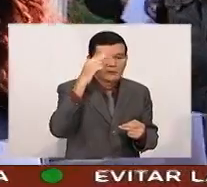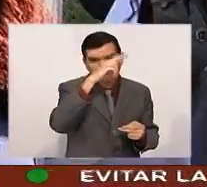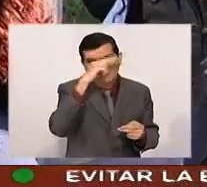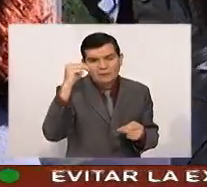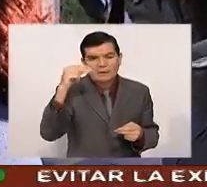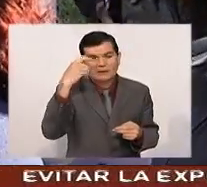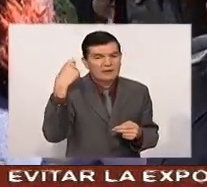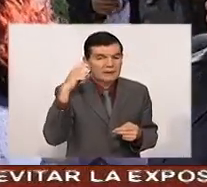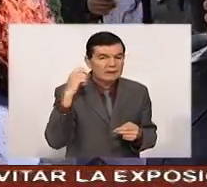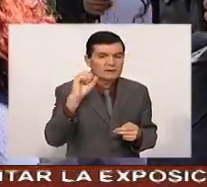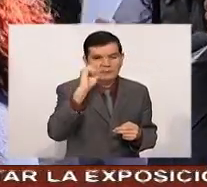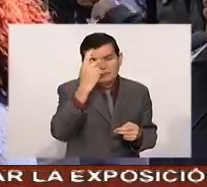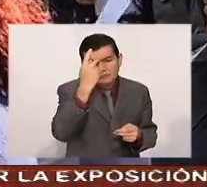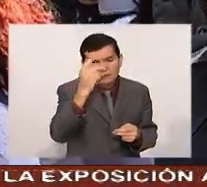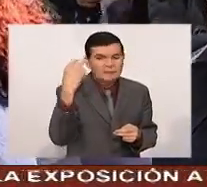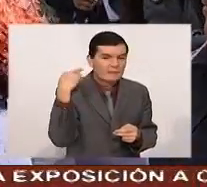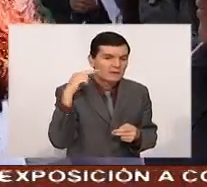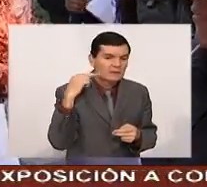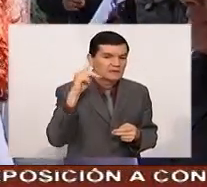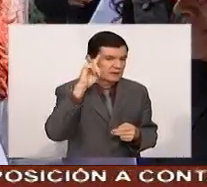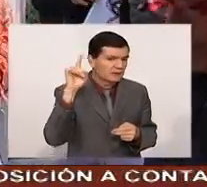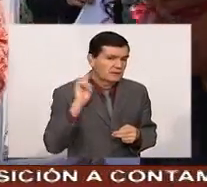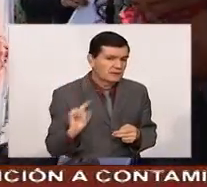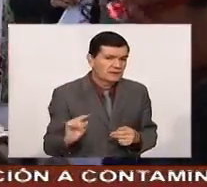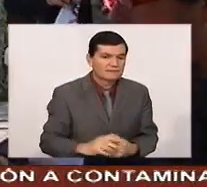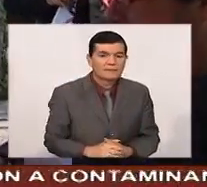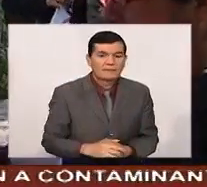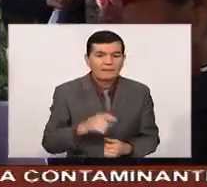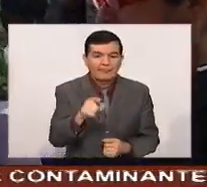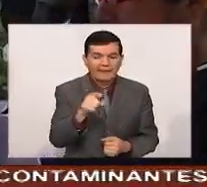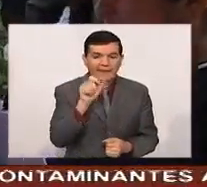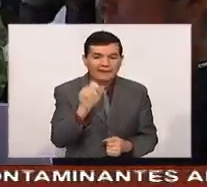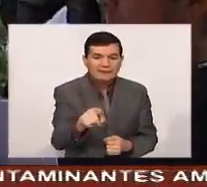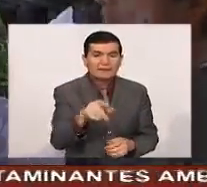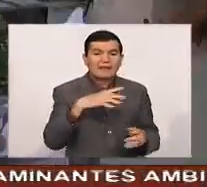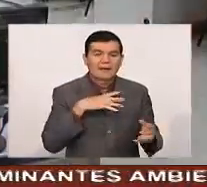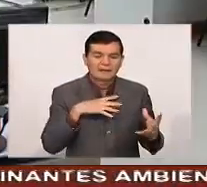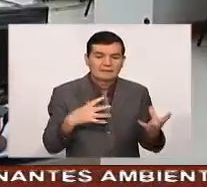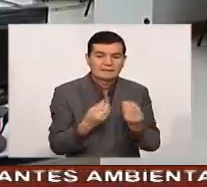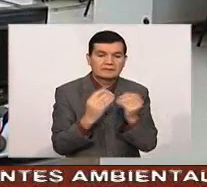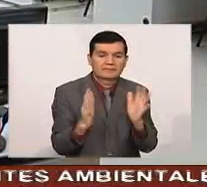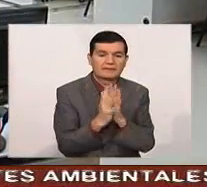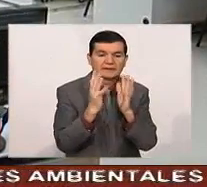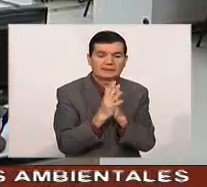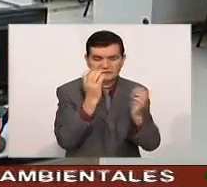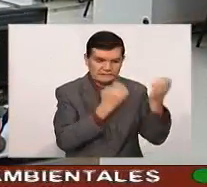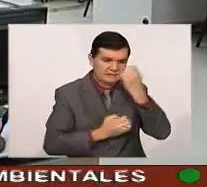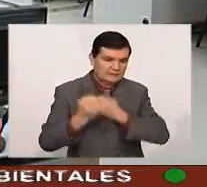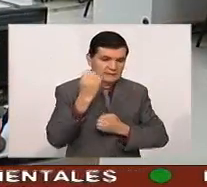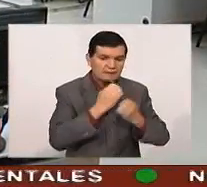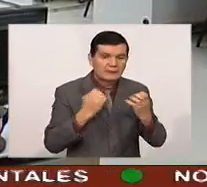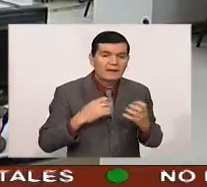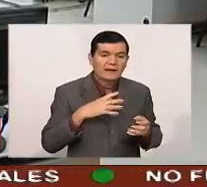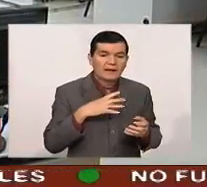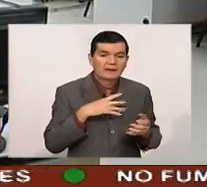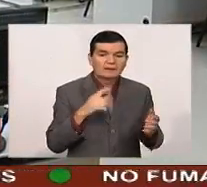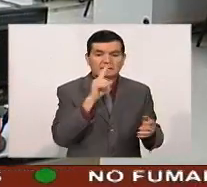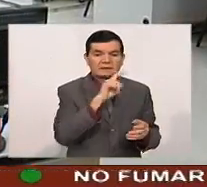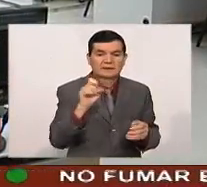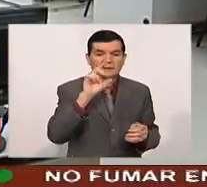Nayarit, Querétaro, San Luis Potosí, Veracruz y Zacatecas. Con esto, el número de participantes en la evaluación del desempeño asciende a más